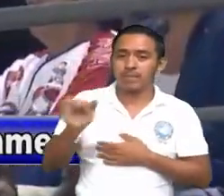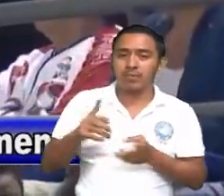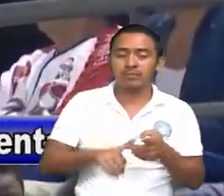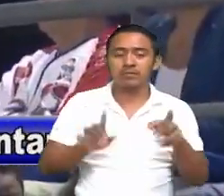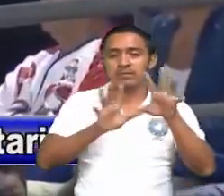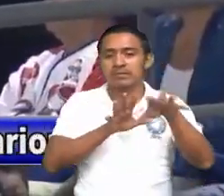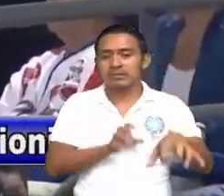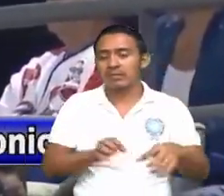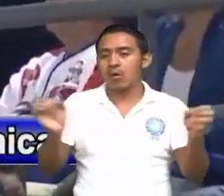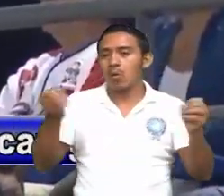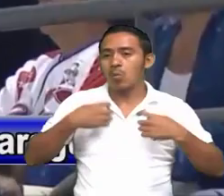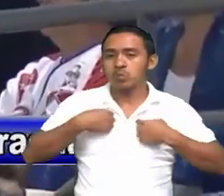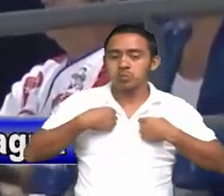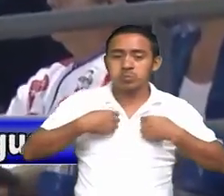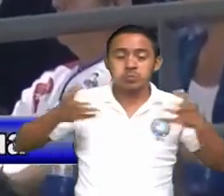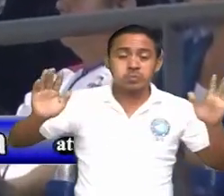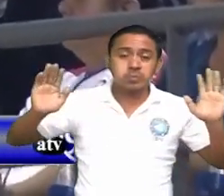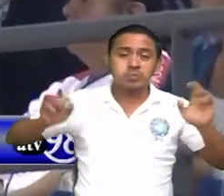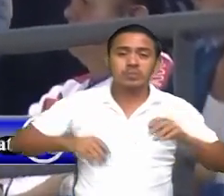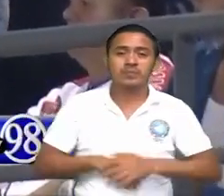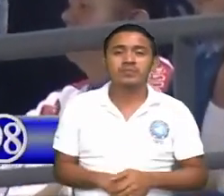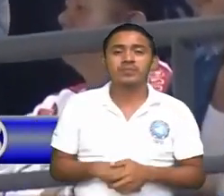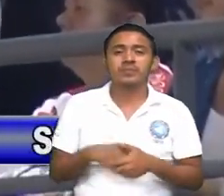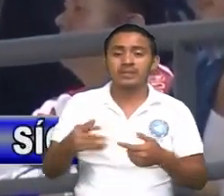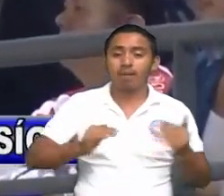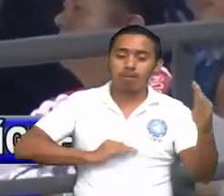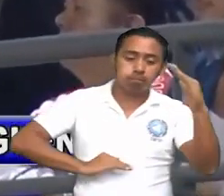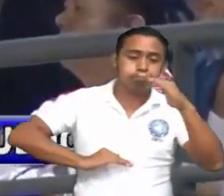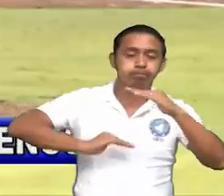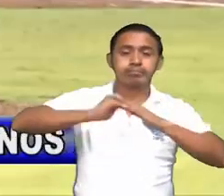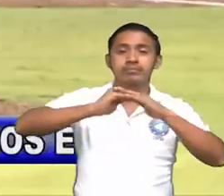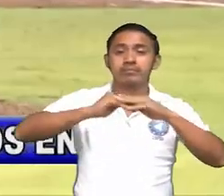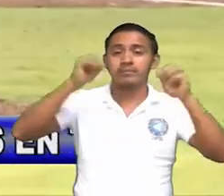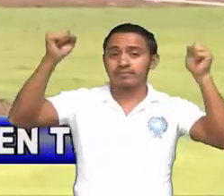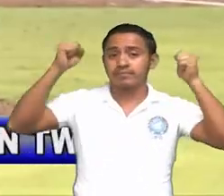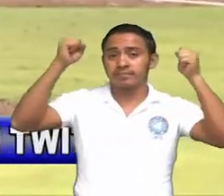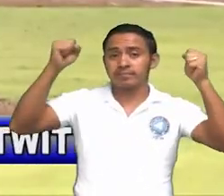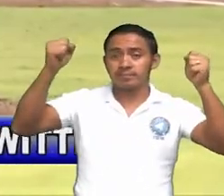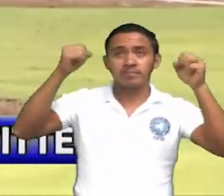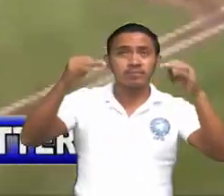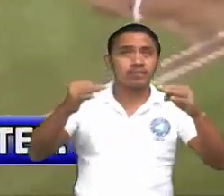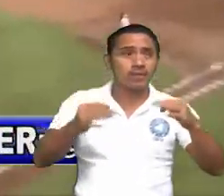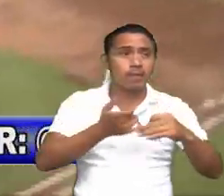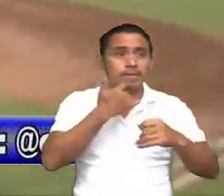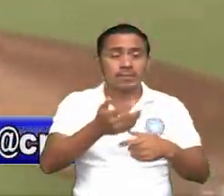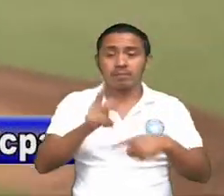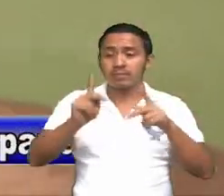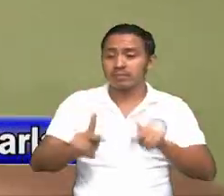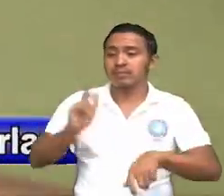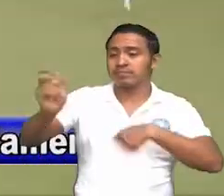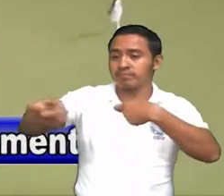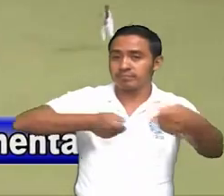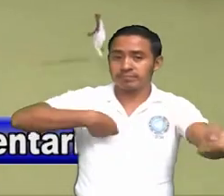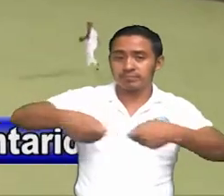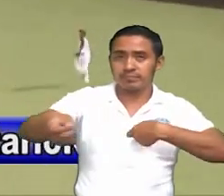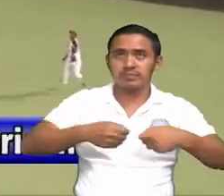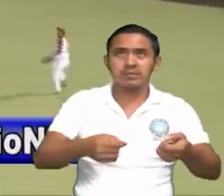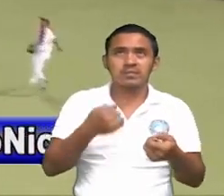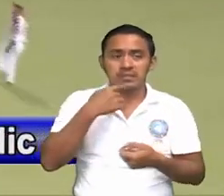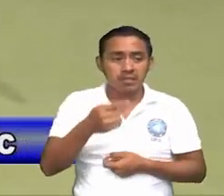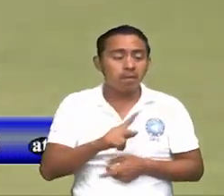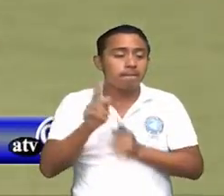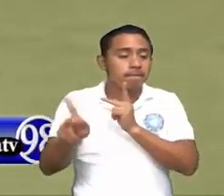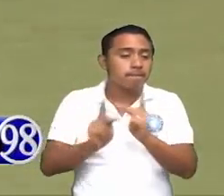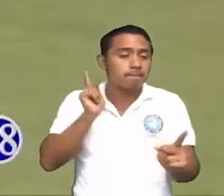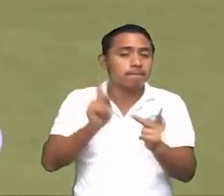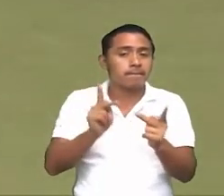de León o tu camiseta. Y es que este lleno total fue de ganar-ganar, debido a que comerciantes y vendedores reportaron